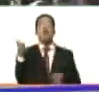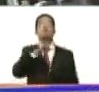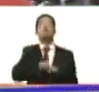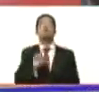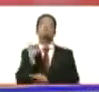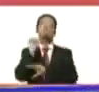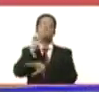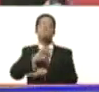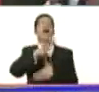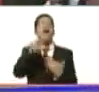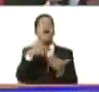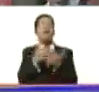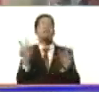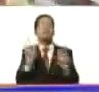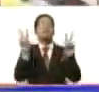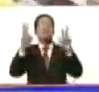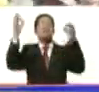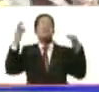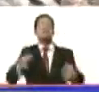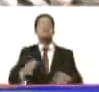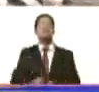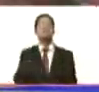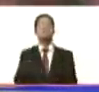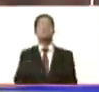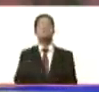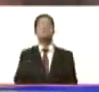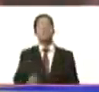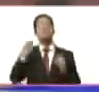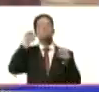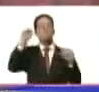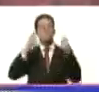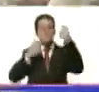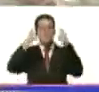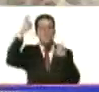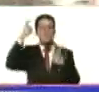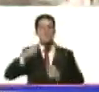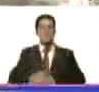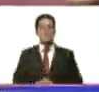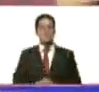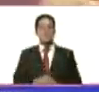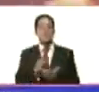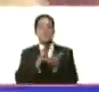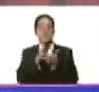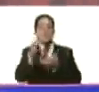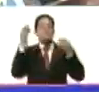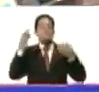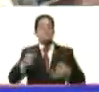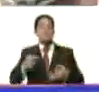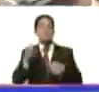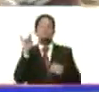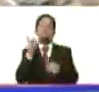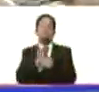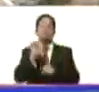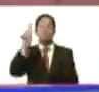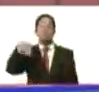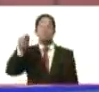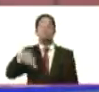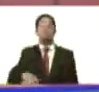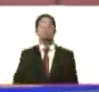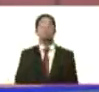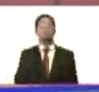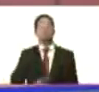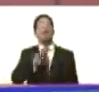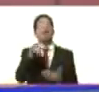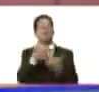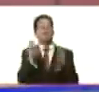¡Hasta la victoria siempre! ¡Que viva Chávez! ¡Leales siempre! ¡Hasta la